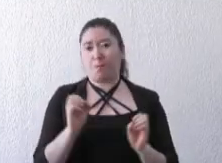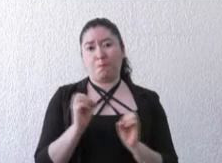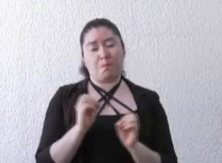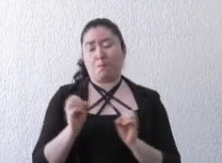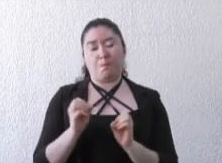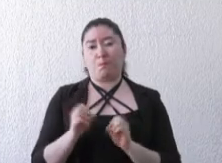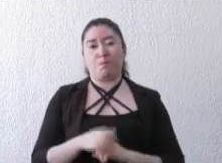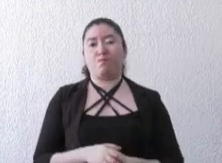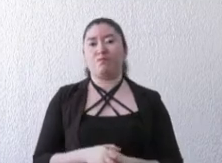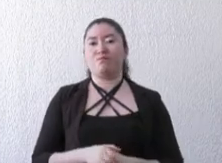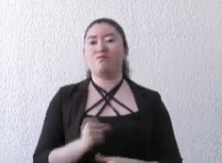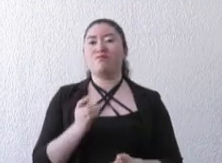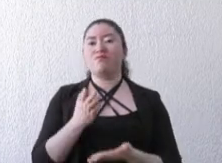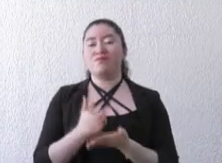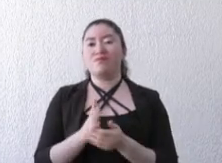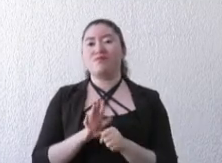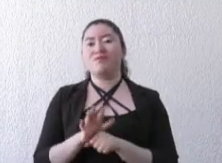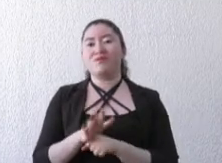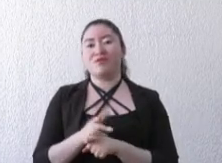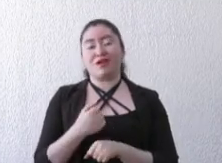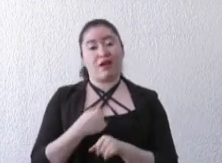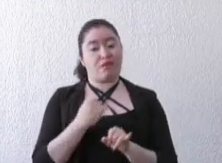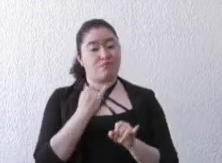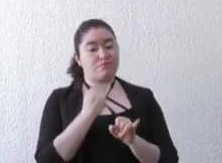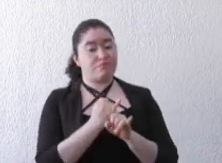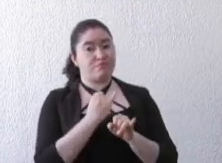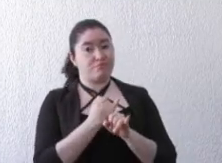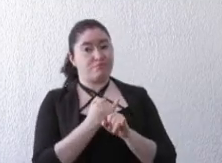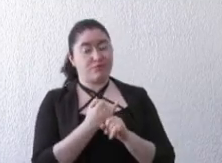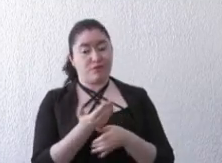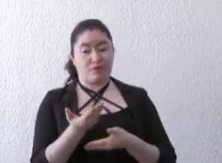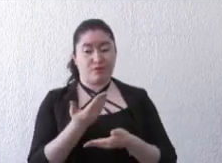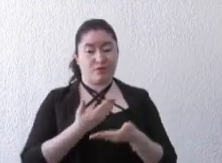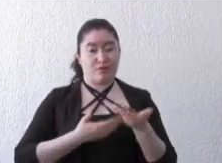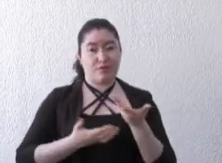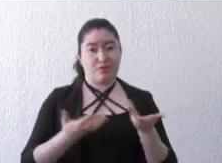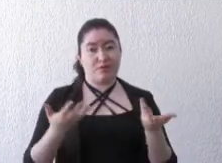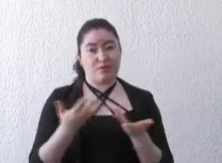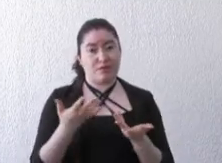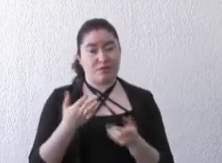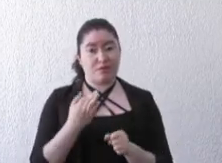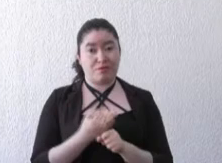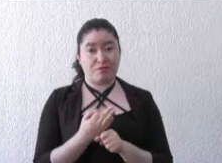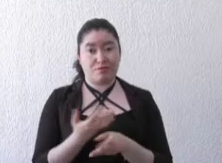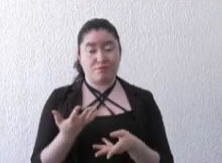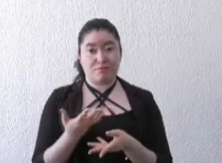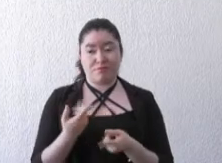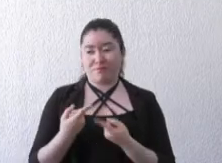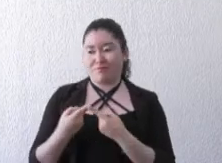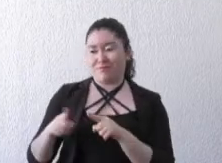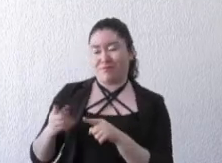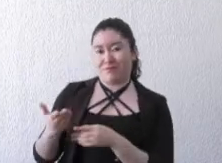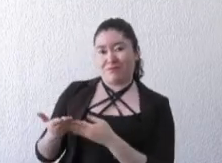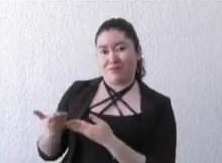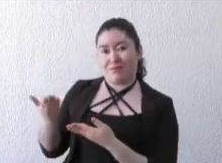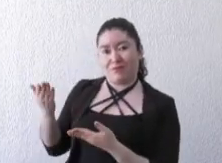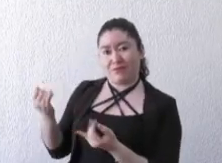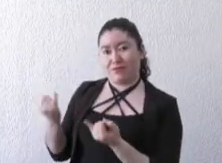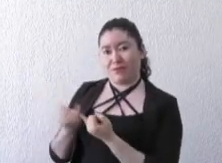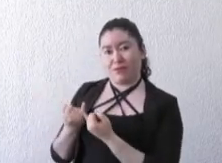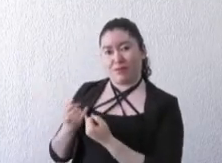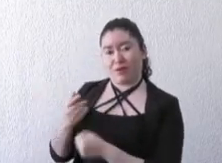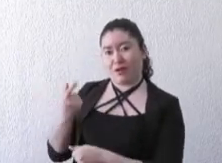en términos de pues, la digitalización de muchos de los servicios que podrían existir ahora comparado con lo que era la época de los